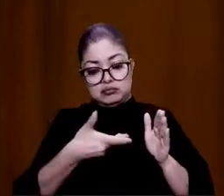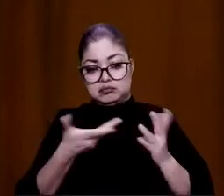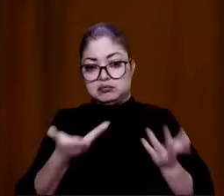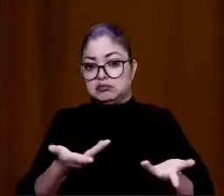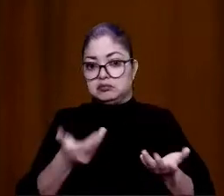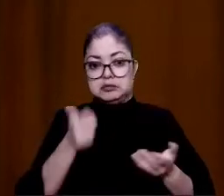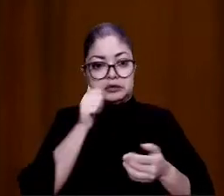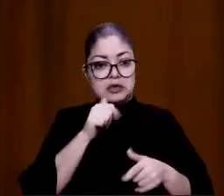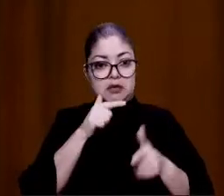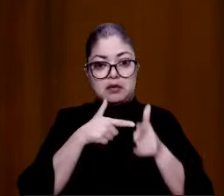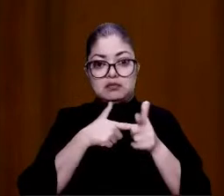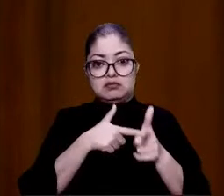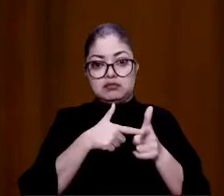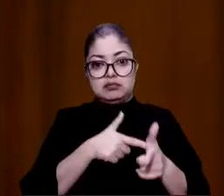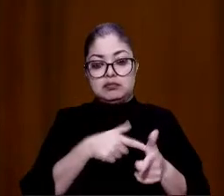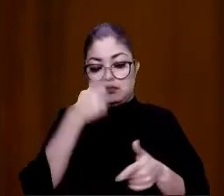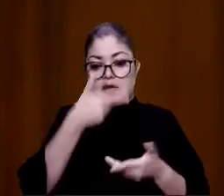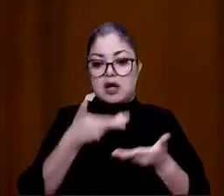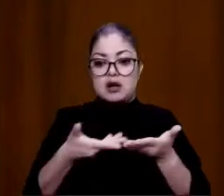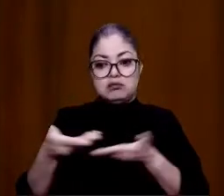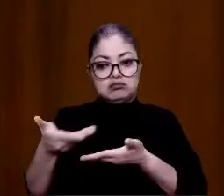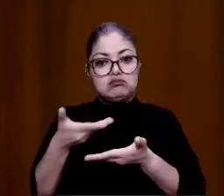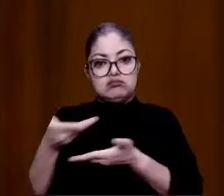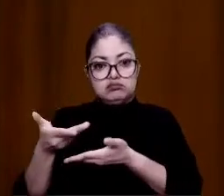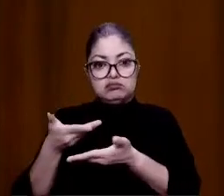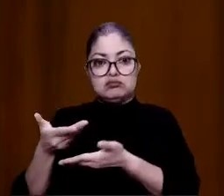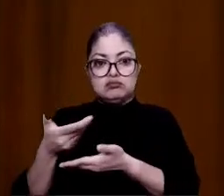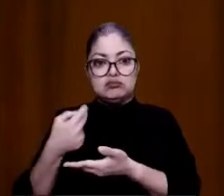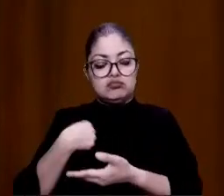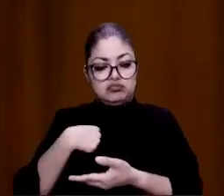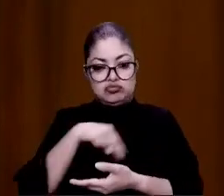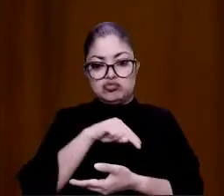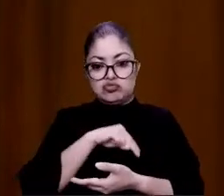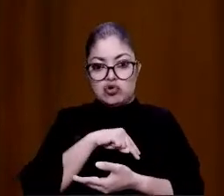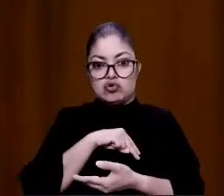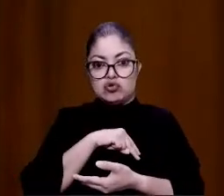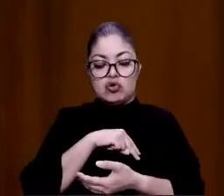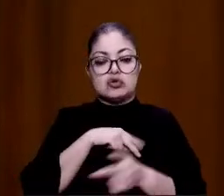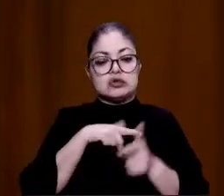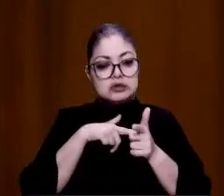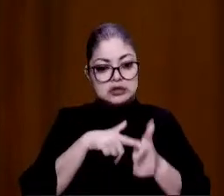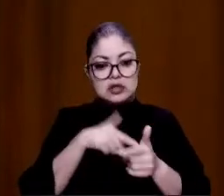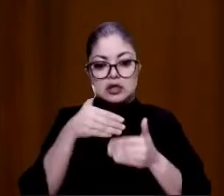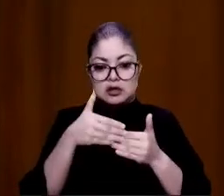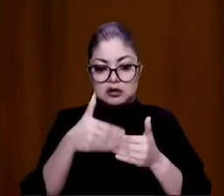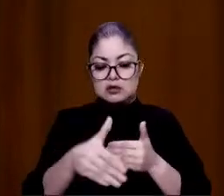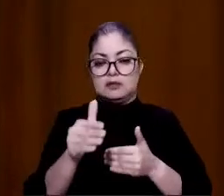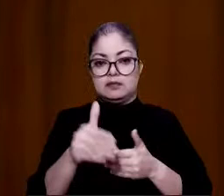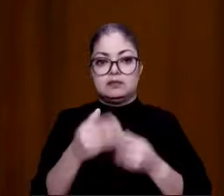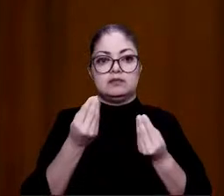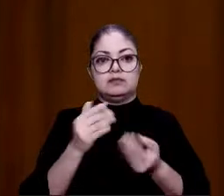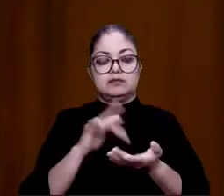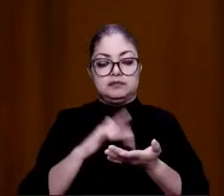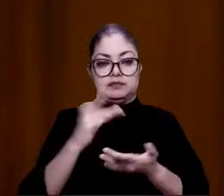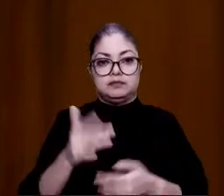siempre continuar enriqueciendo el diálogo. Lo hemos hecho y espero que lo sigamos haciendo. Muchas